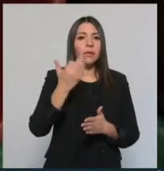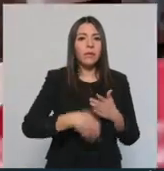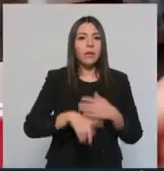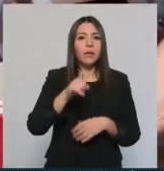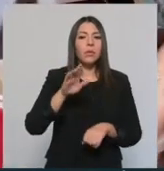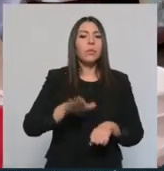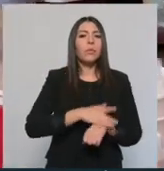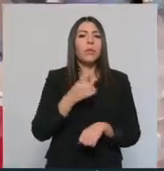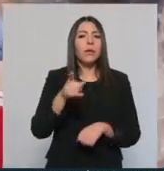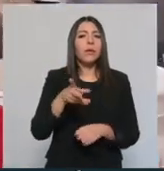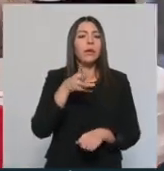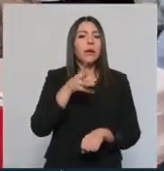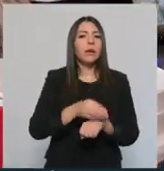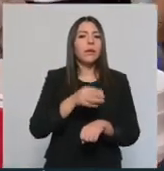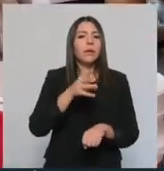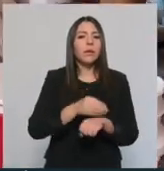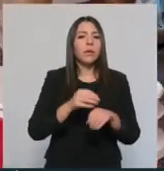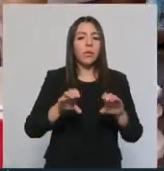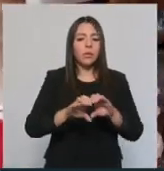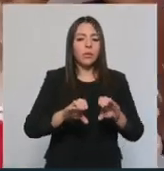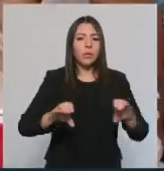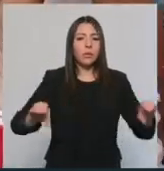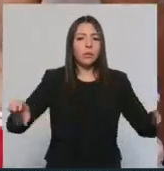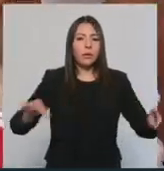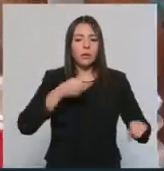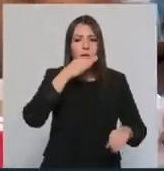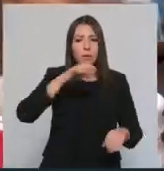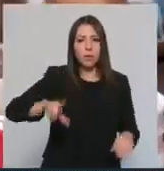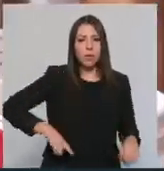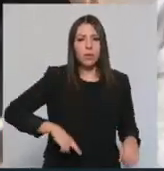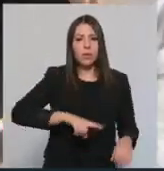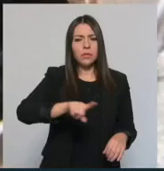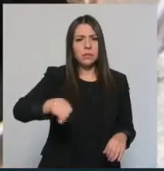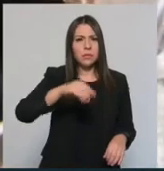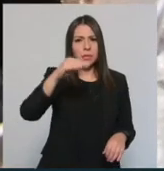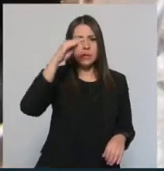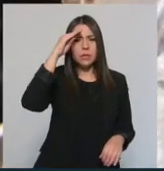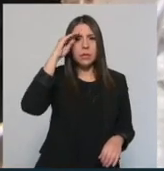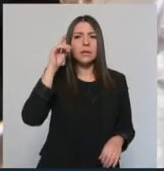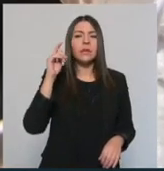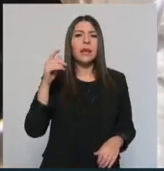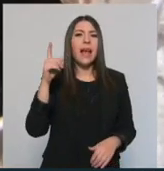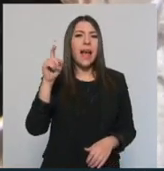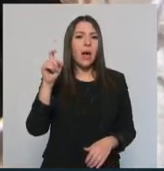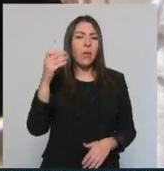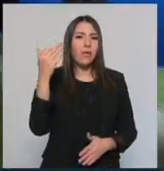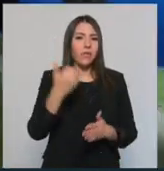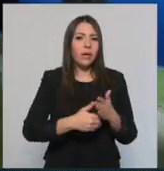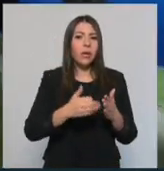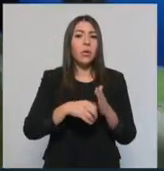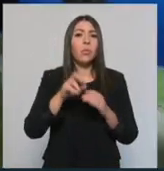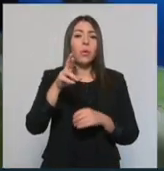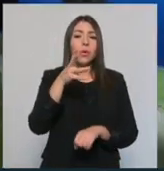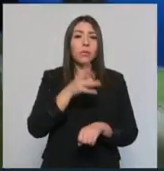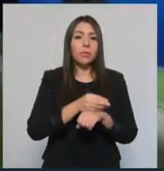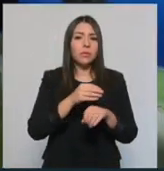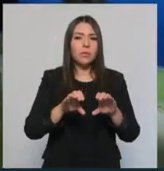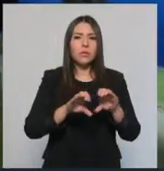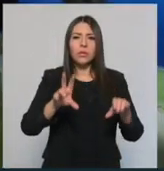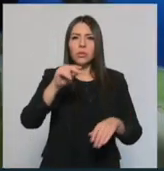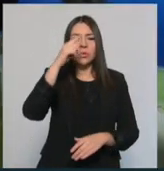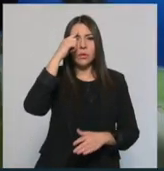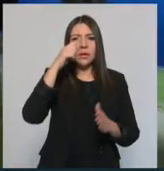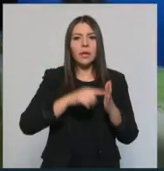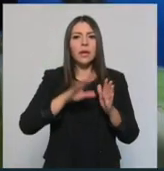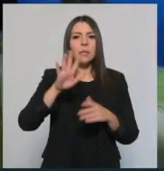al mantenimiento de las tuberías. Sin embargo, ellos consideran que la falta de agua no se debe a mantenimiento, sino al cierre de